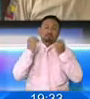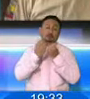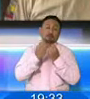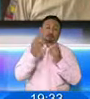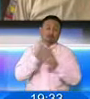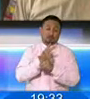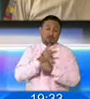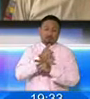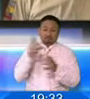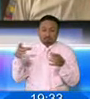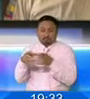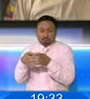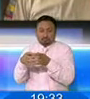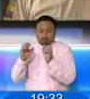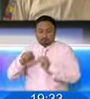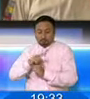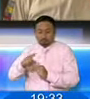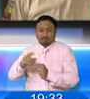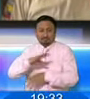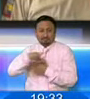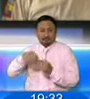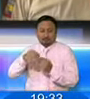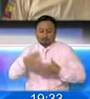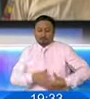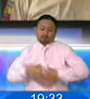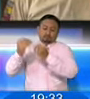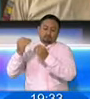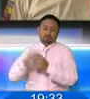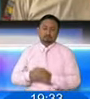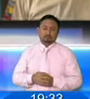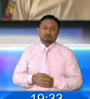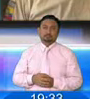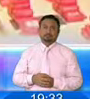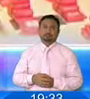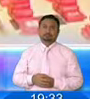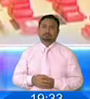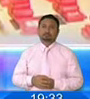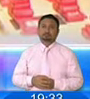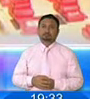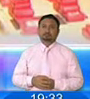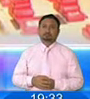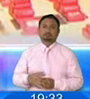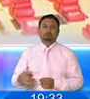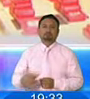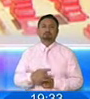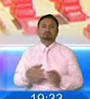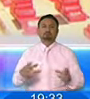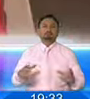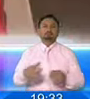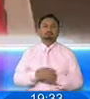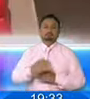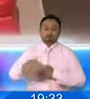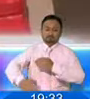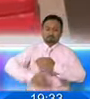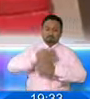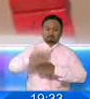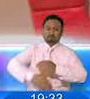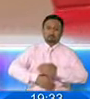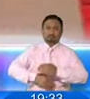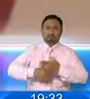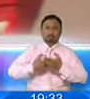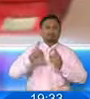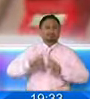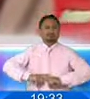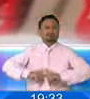empresas de narcotráfico para realizar las exportaciones y llegar al destino final. El alcaloide está embalado de una forma